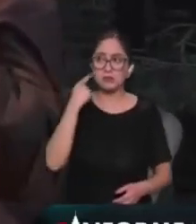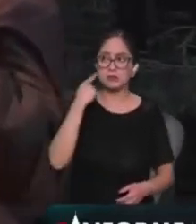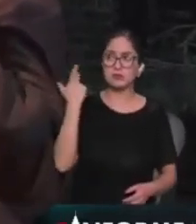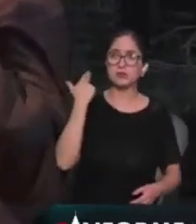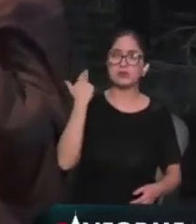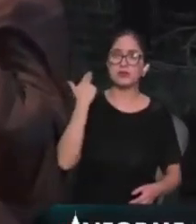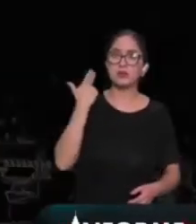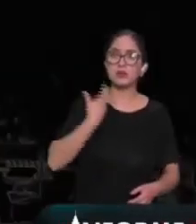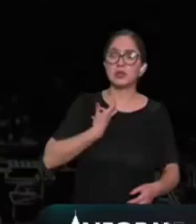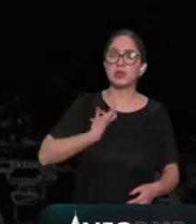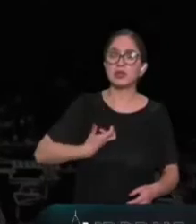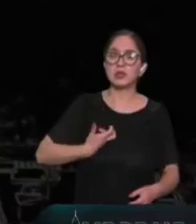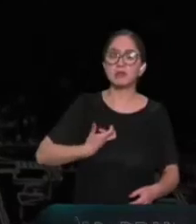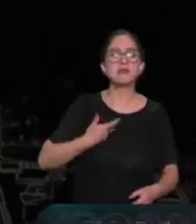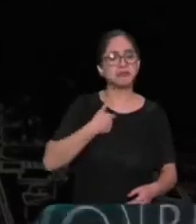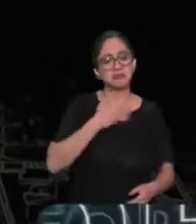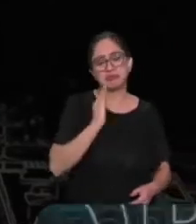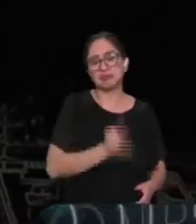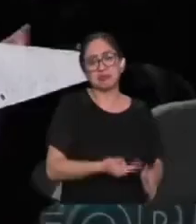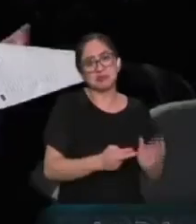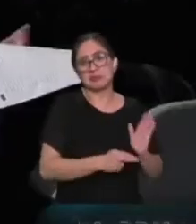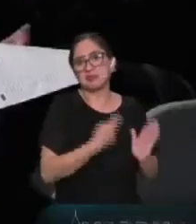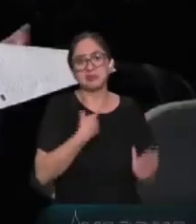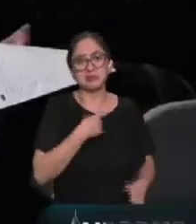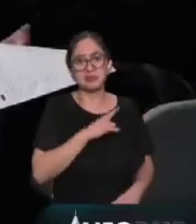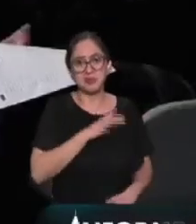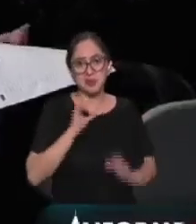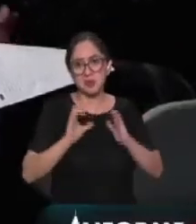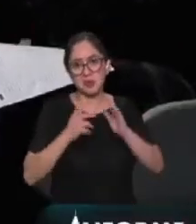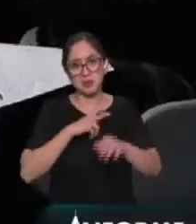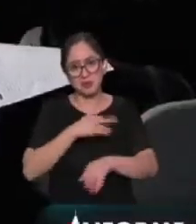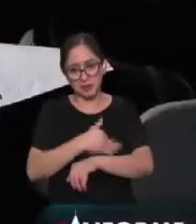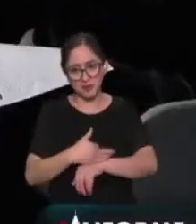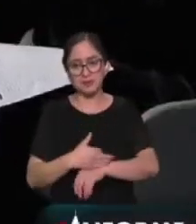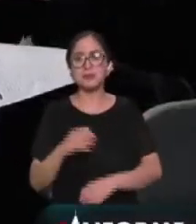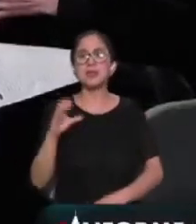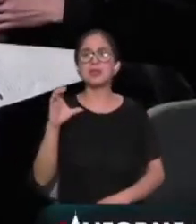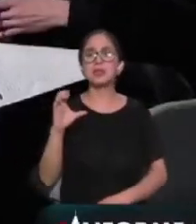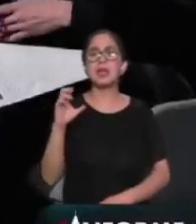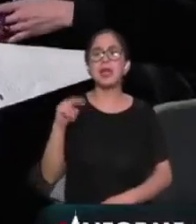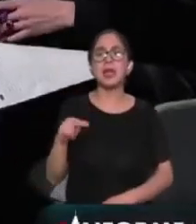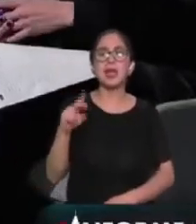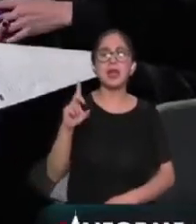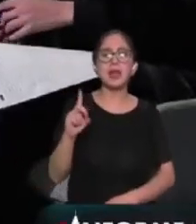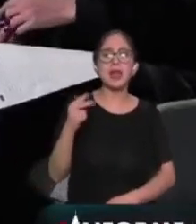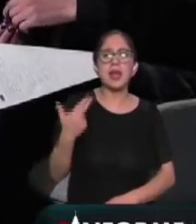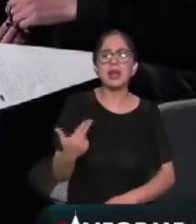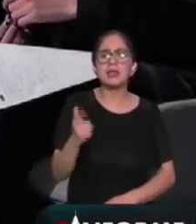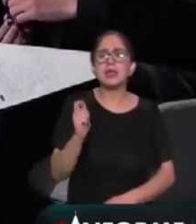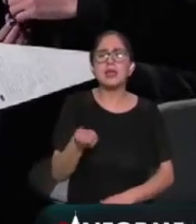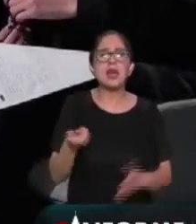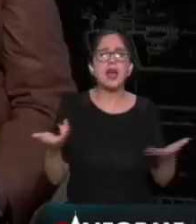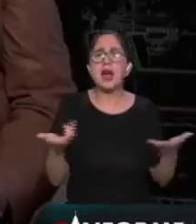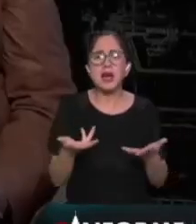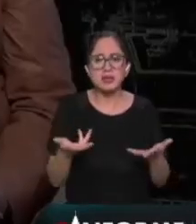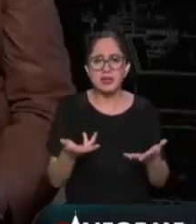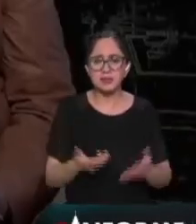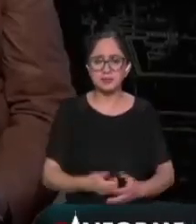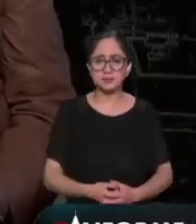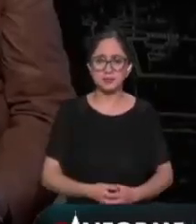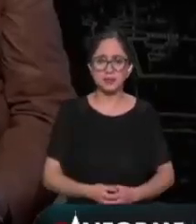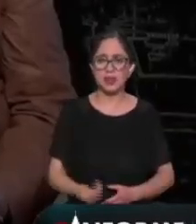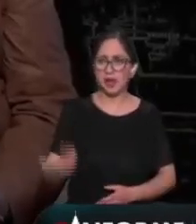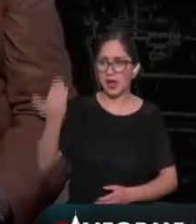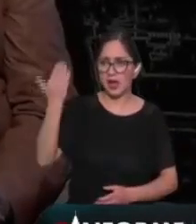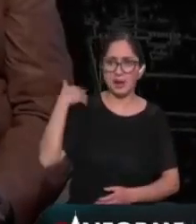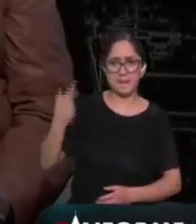firmo? La CNDH, la Comisión Nacional de Derechos Humanos, ¿qué papel juega aquí en todo esto? El principio muy malo, pero me fue muy